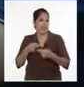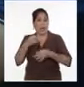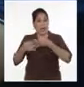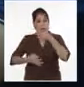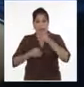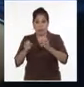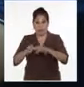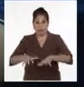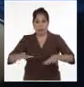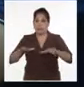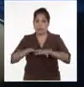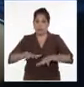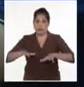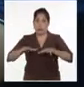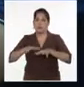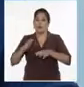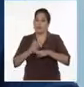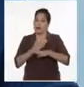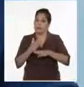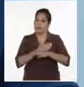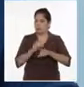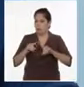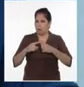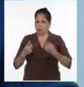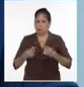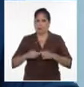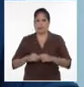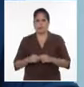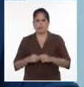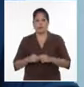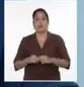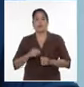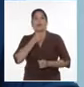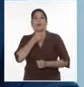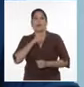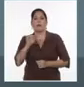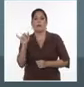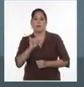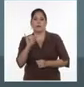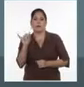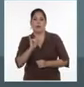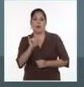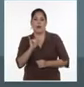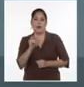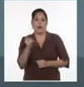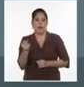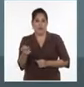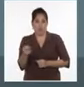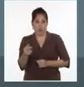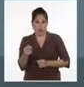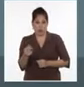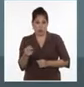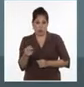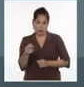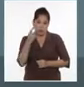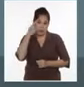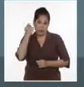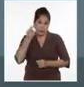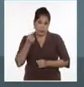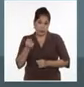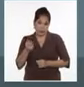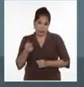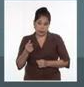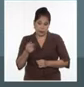las situaciones que han provocado su irregular abastecimiento. En el caso de los granos, en este caso del chicharo,